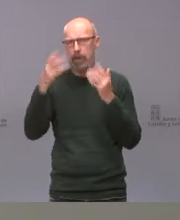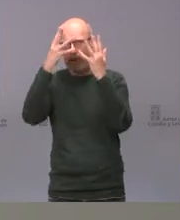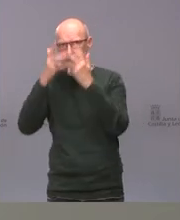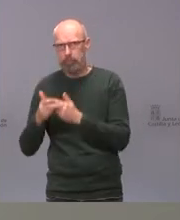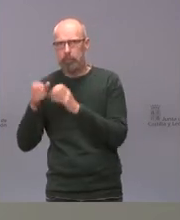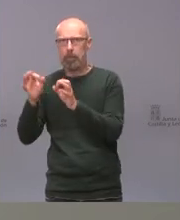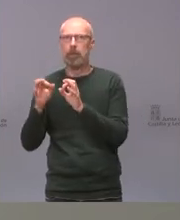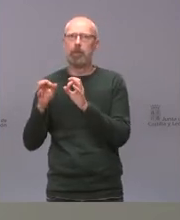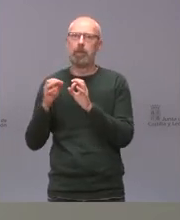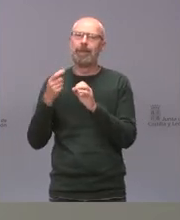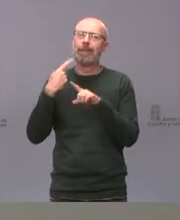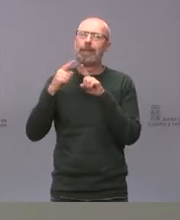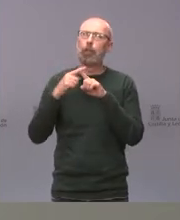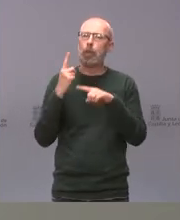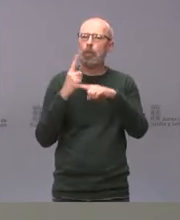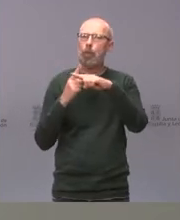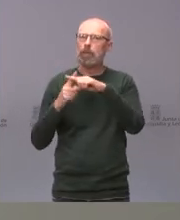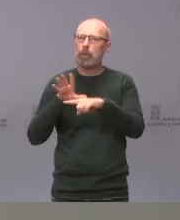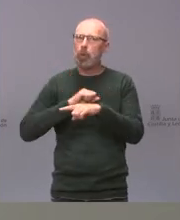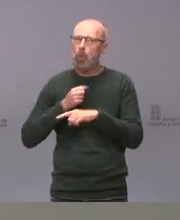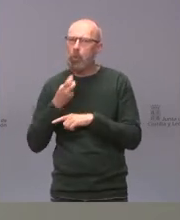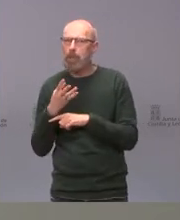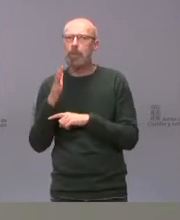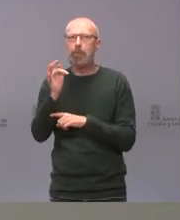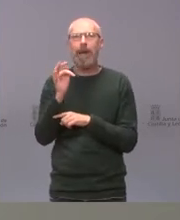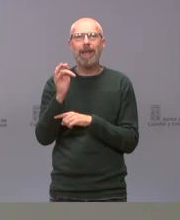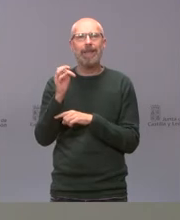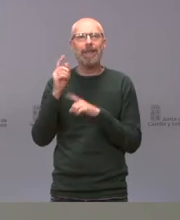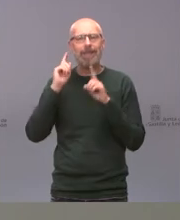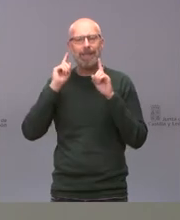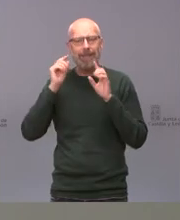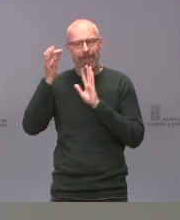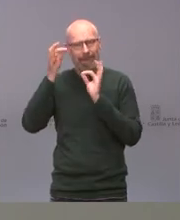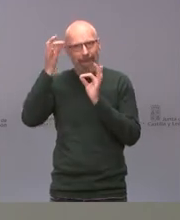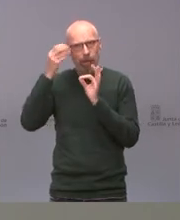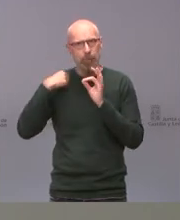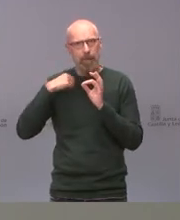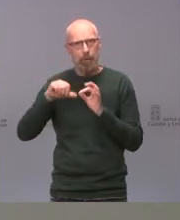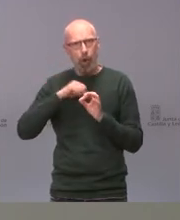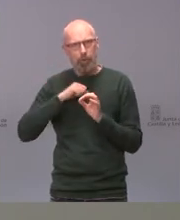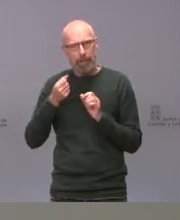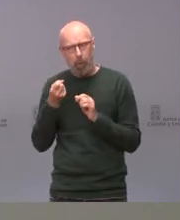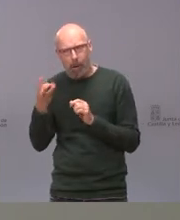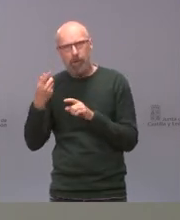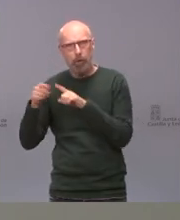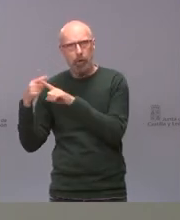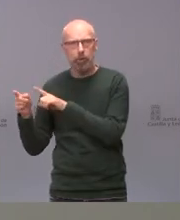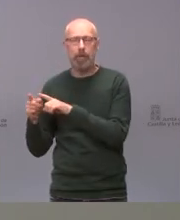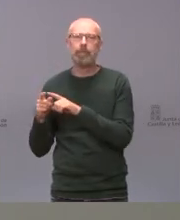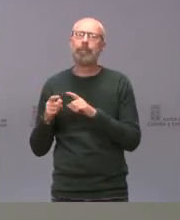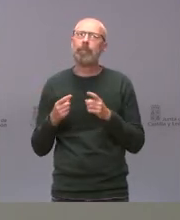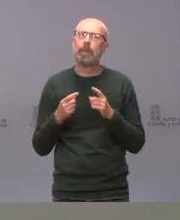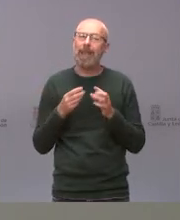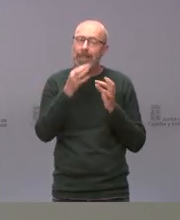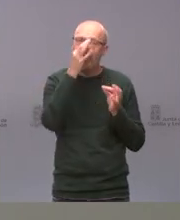de positividad, pero también los indicadores sanitarios. Y los que más nos están costando y que evidentemente generan un